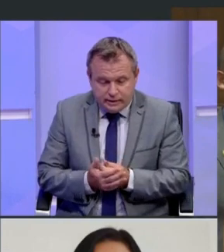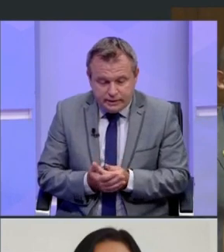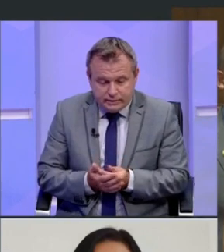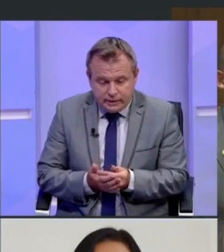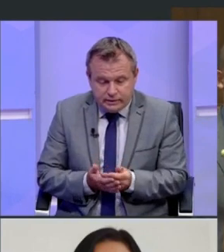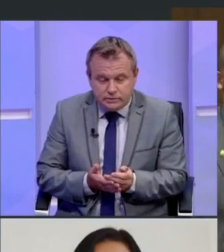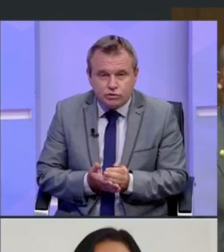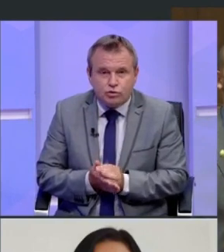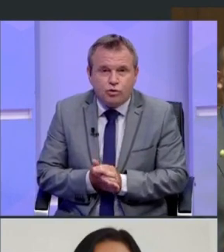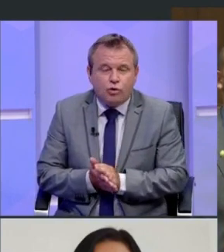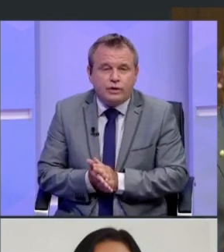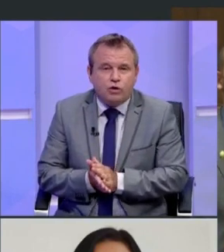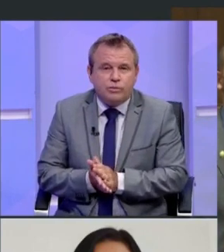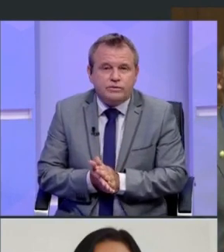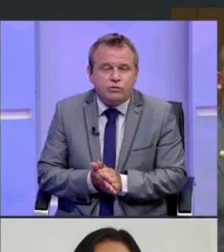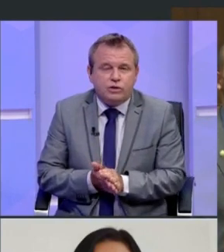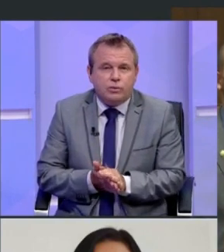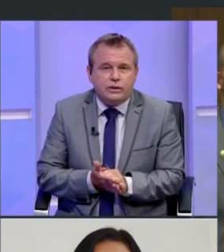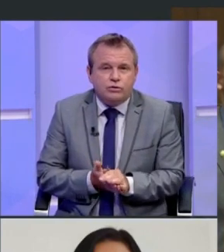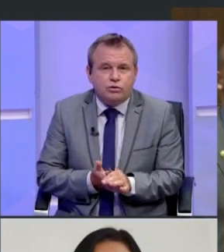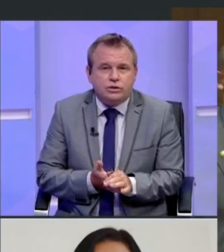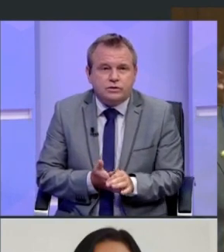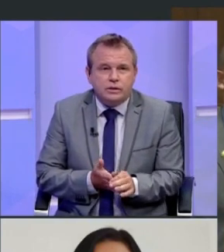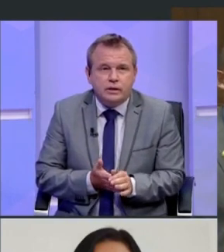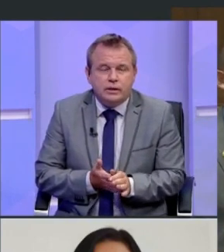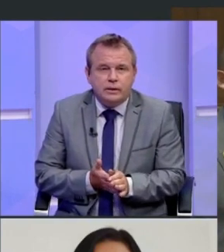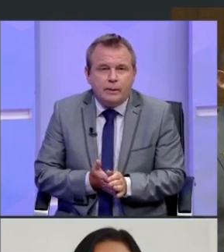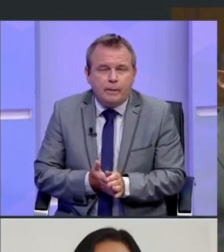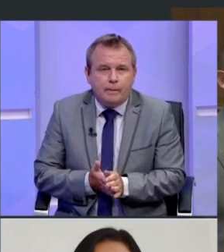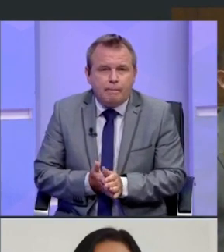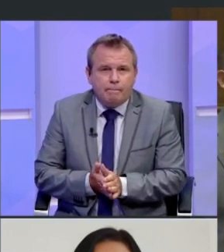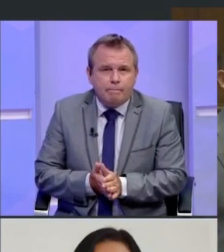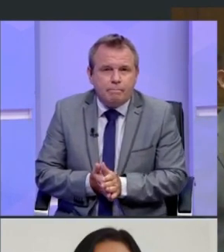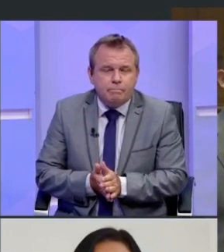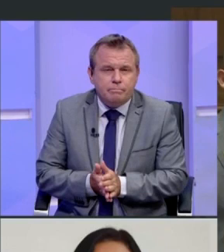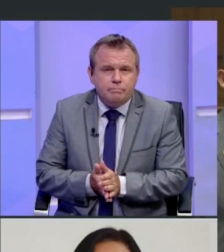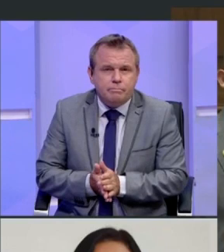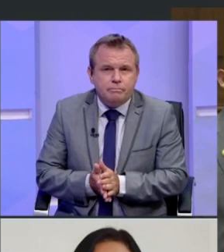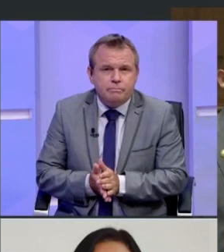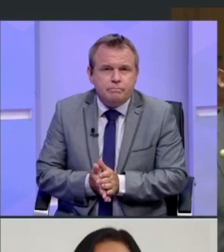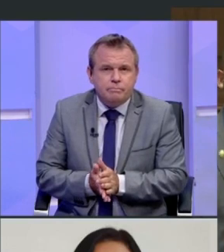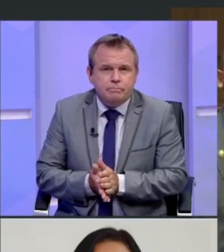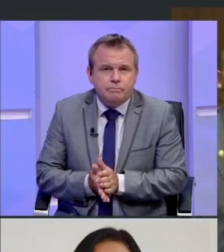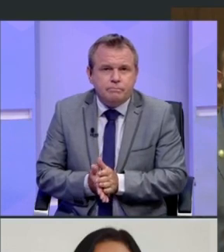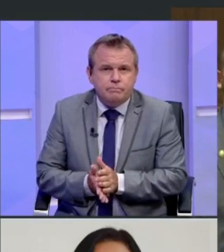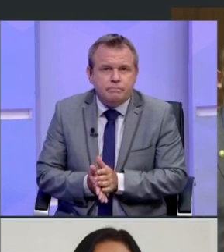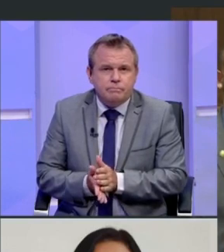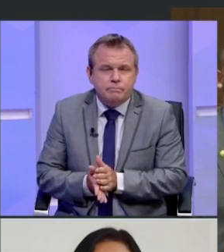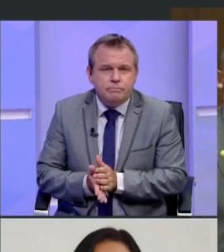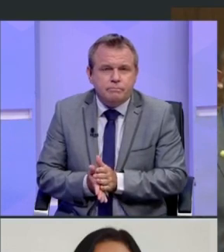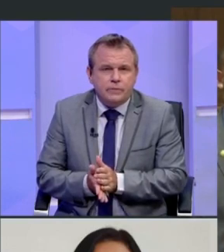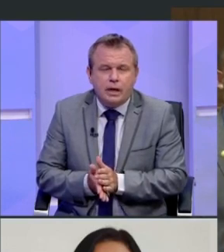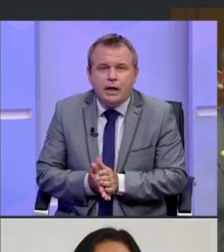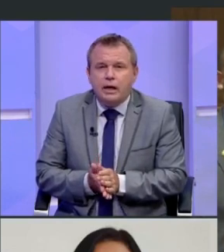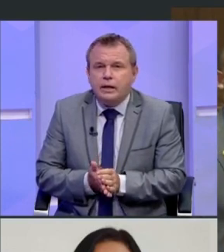Porras, alcaldesa del distrito de Oconia. ¿Cómo está usted? Buenas noches. Muy buenas noches.